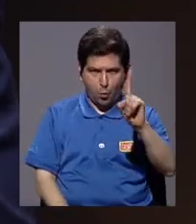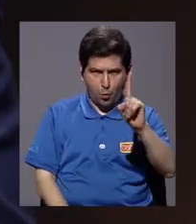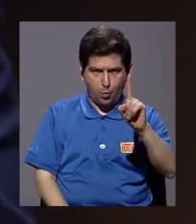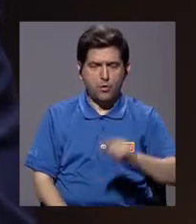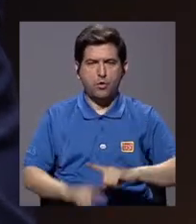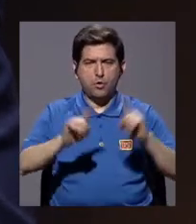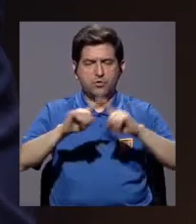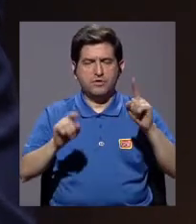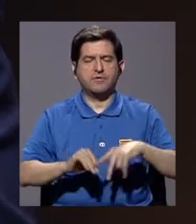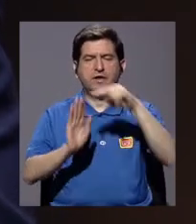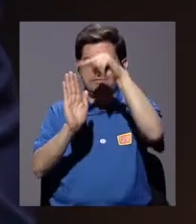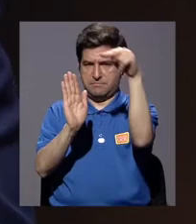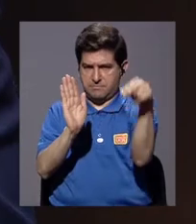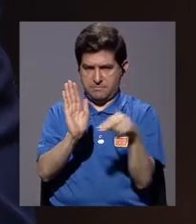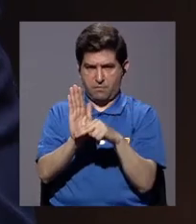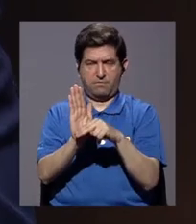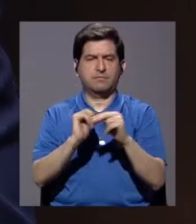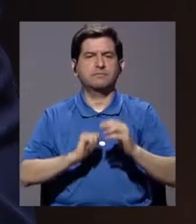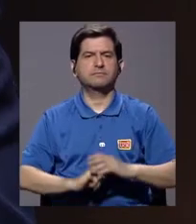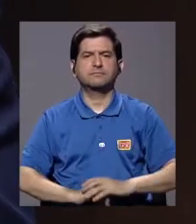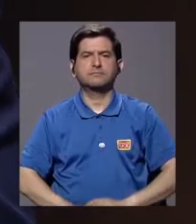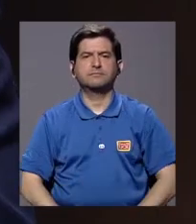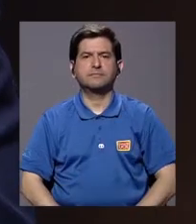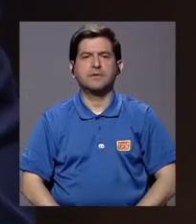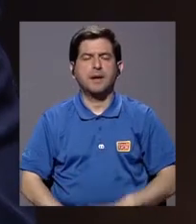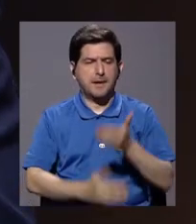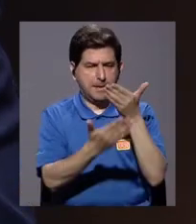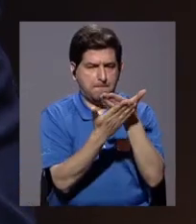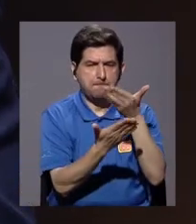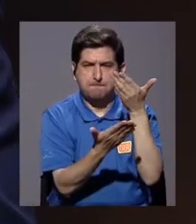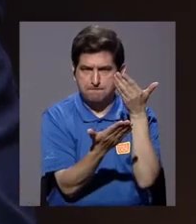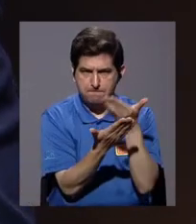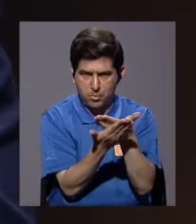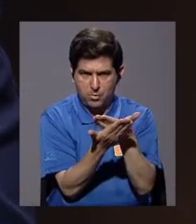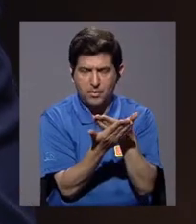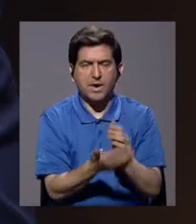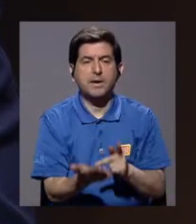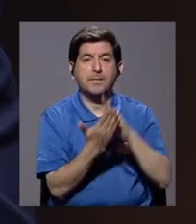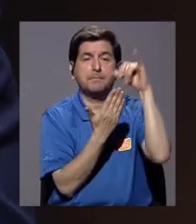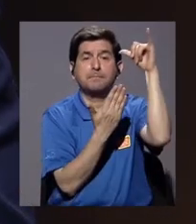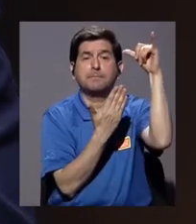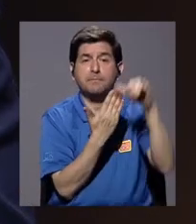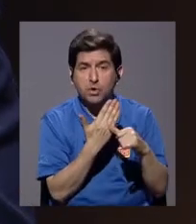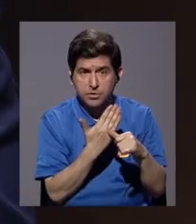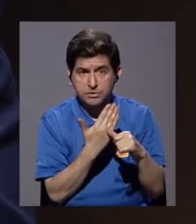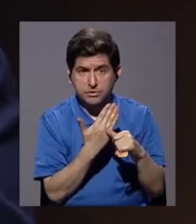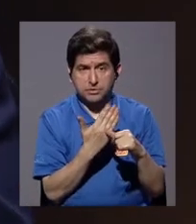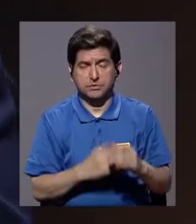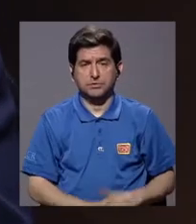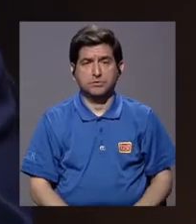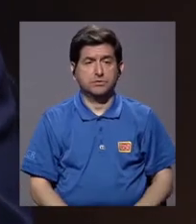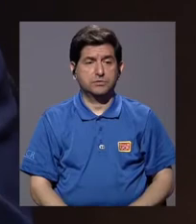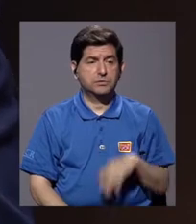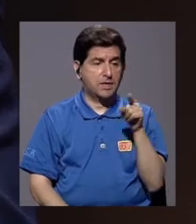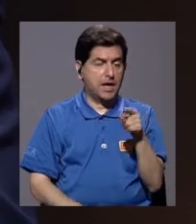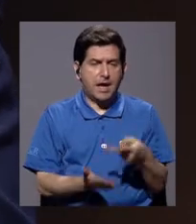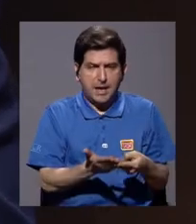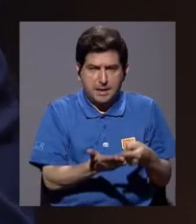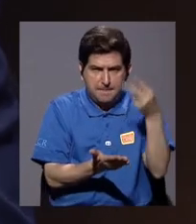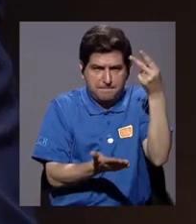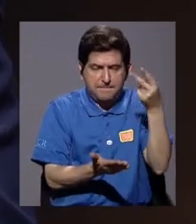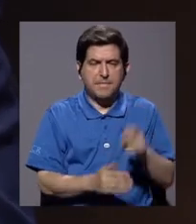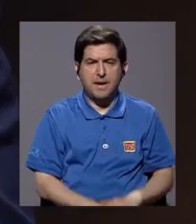dimos una serie de lineamientos de tal manera de que se verificara que los proyectos, que los montos